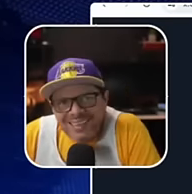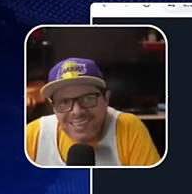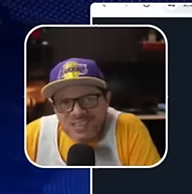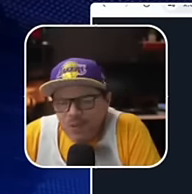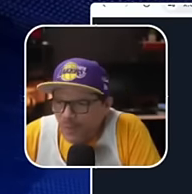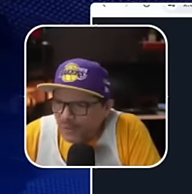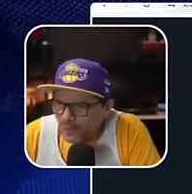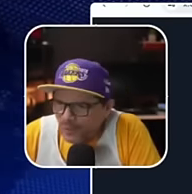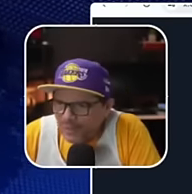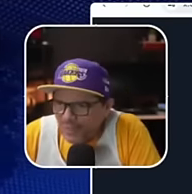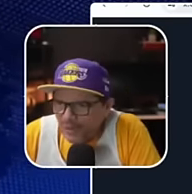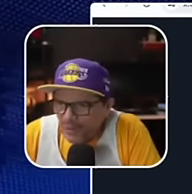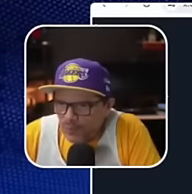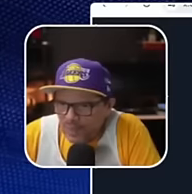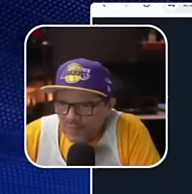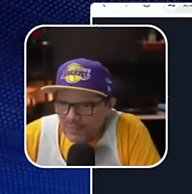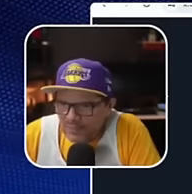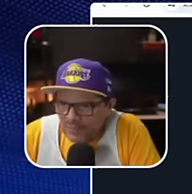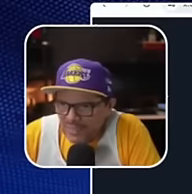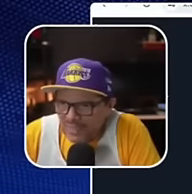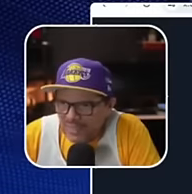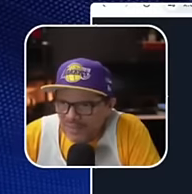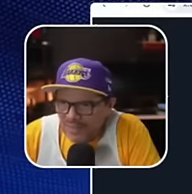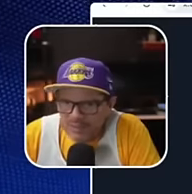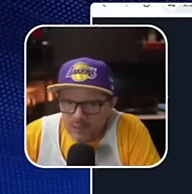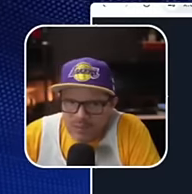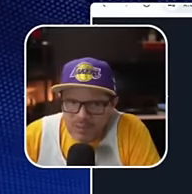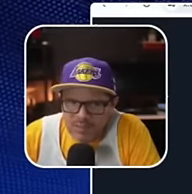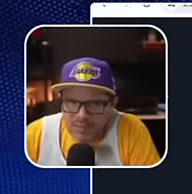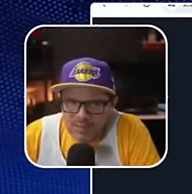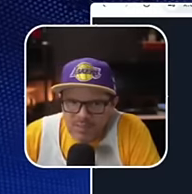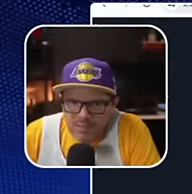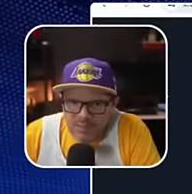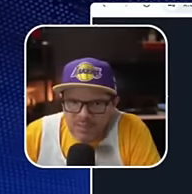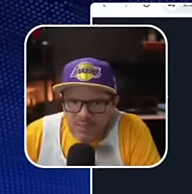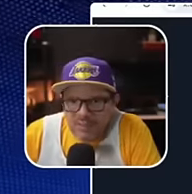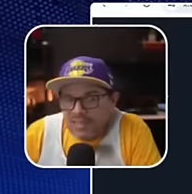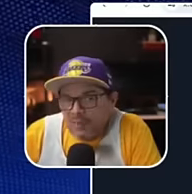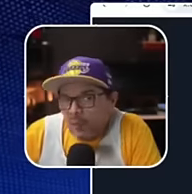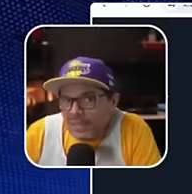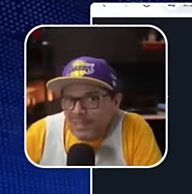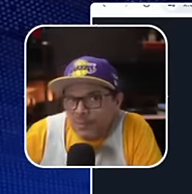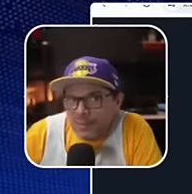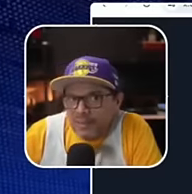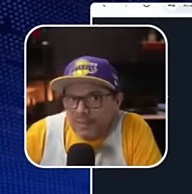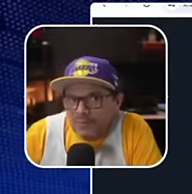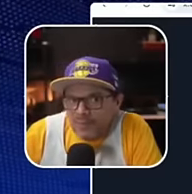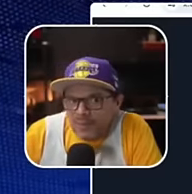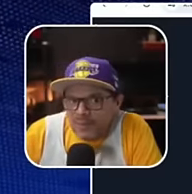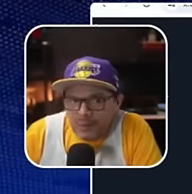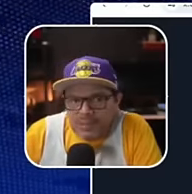indignación para todos aquellos los cuales salieron del territorio nacional y se les llamó diáspora